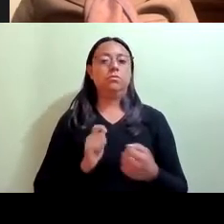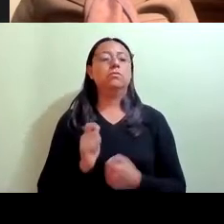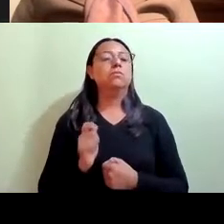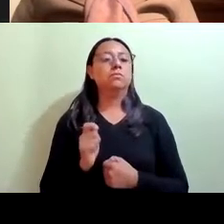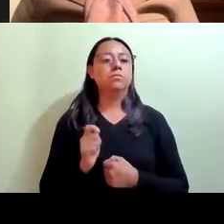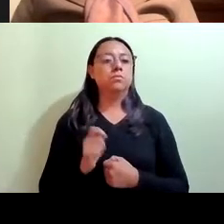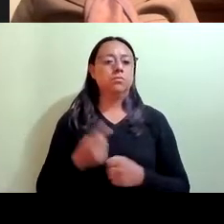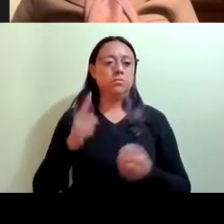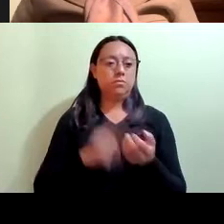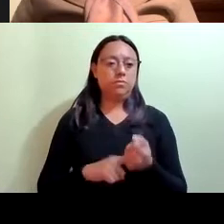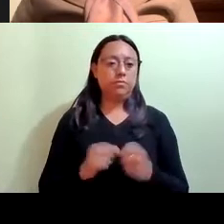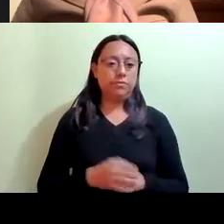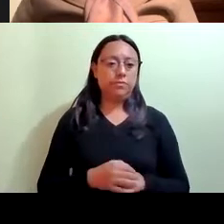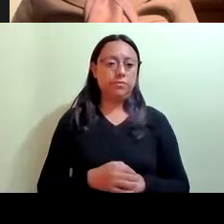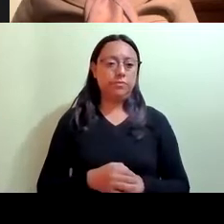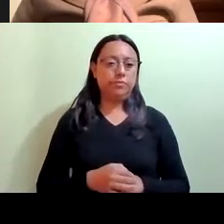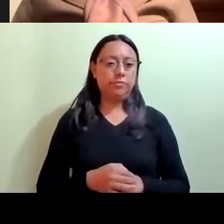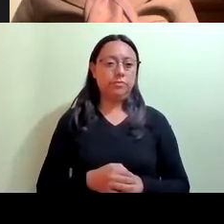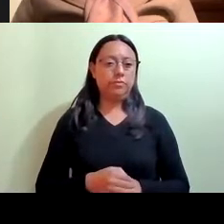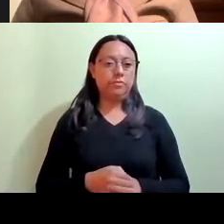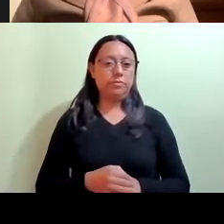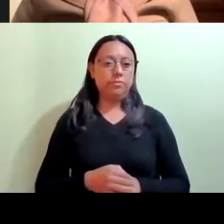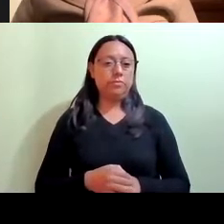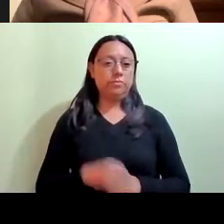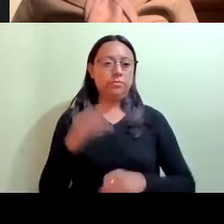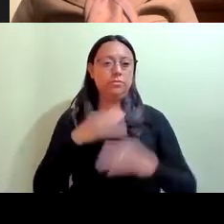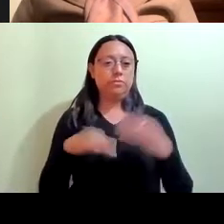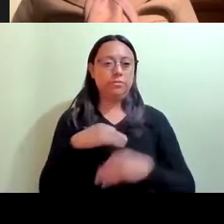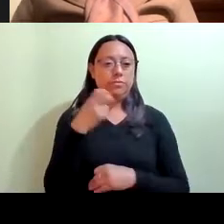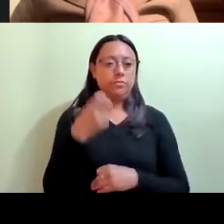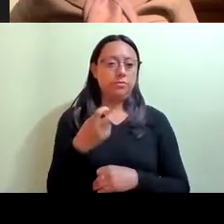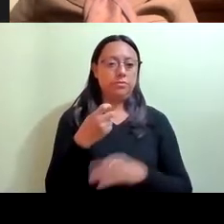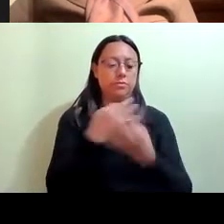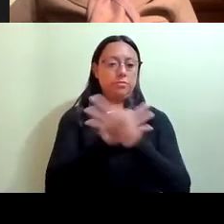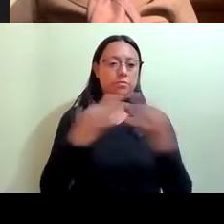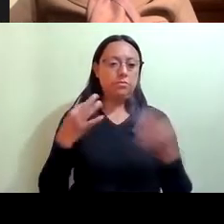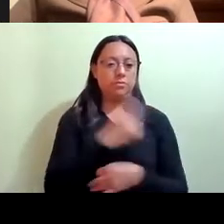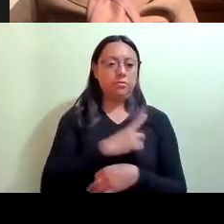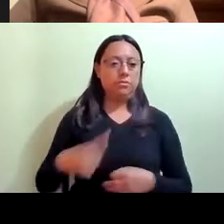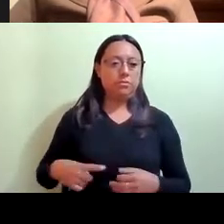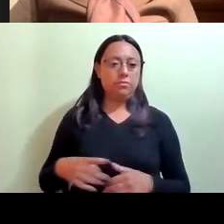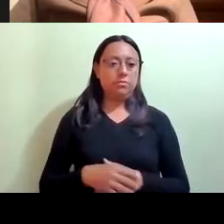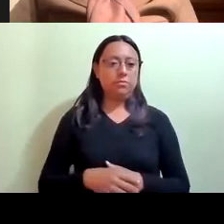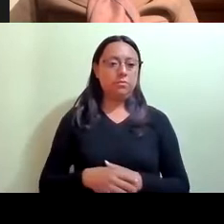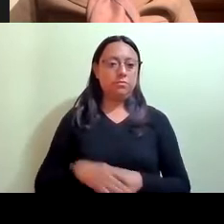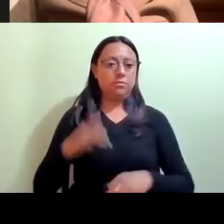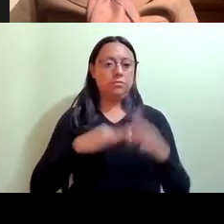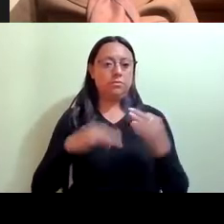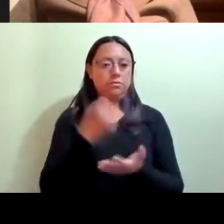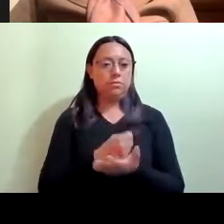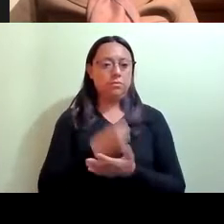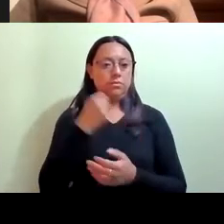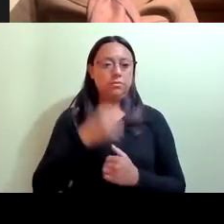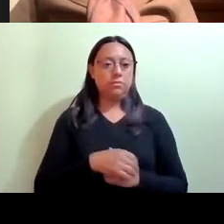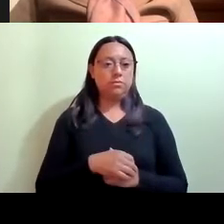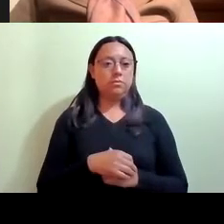no necesitamos inclusive que corra la suerte de la publicación. Una vez aprobado, en ese momento,